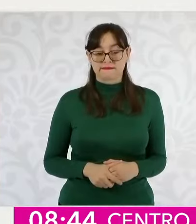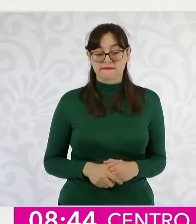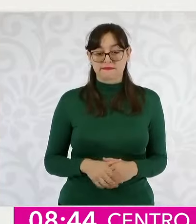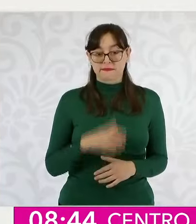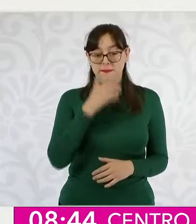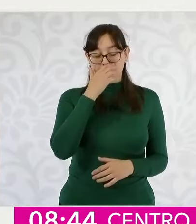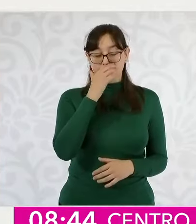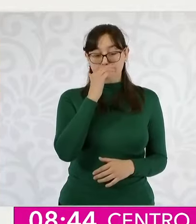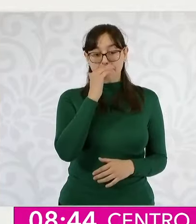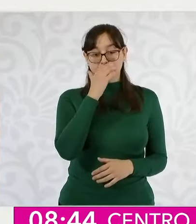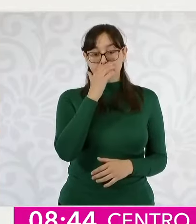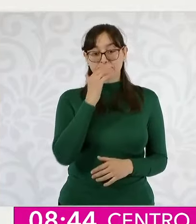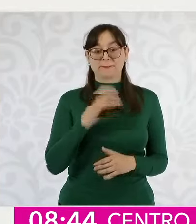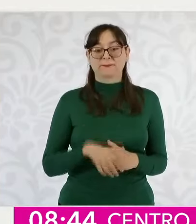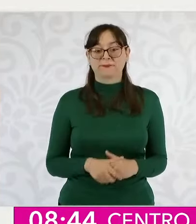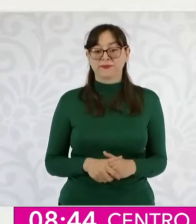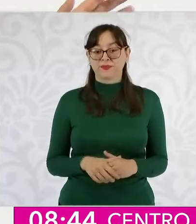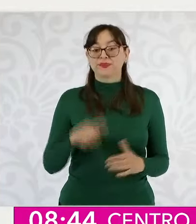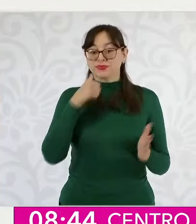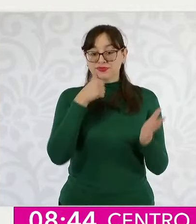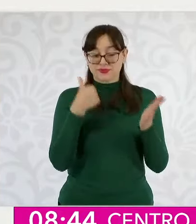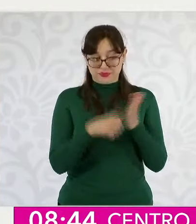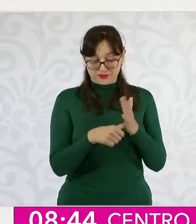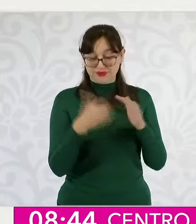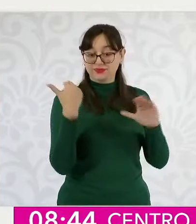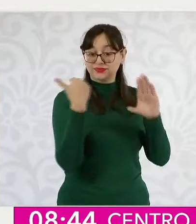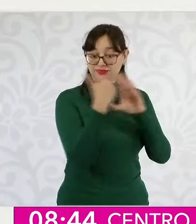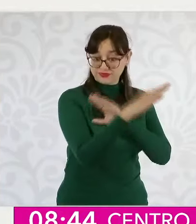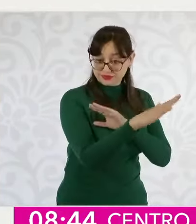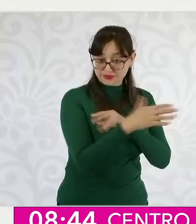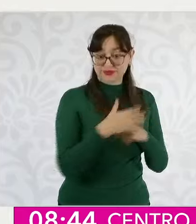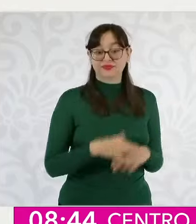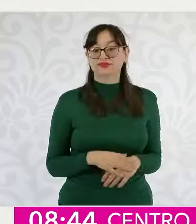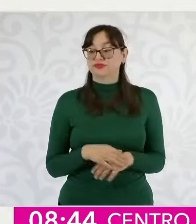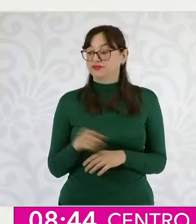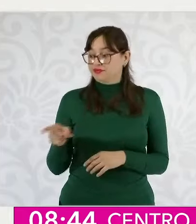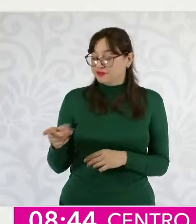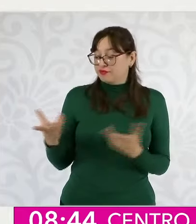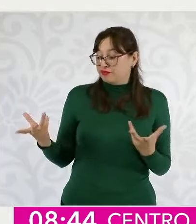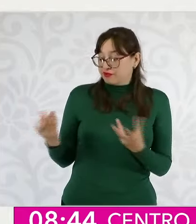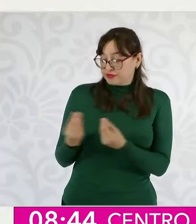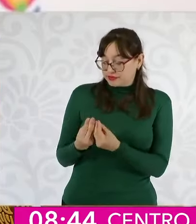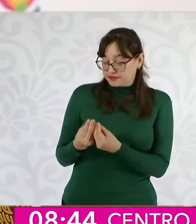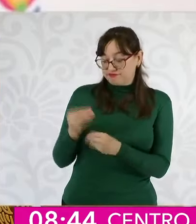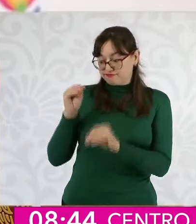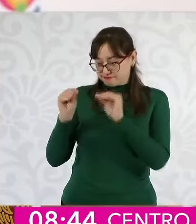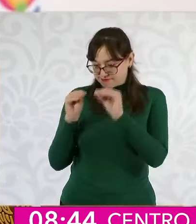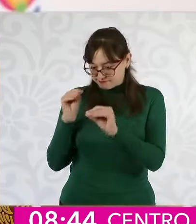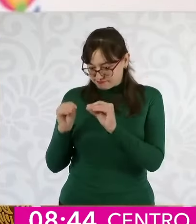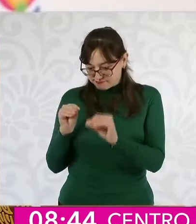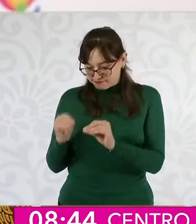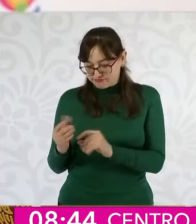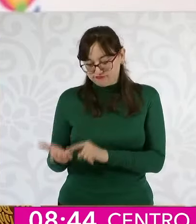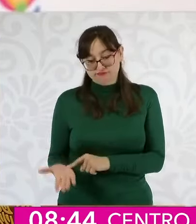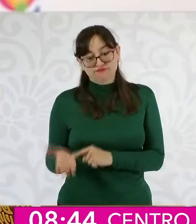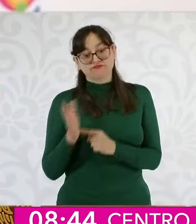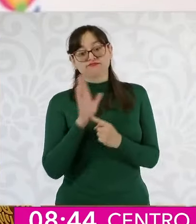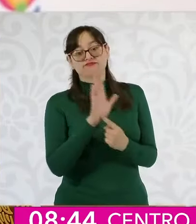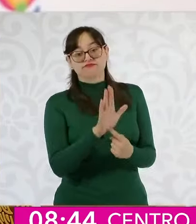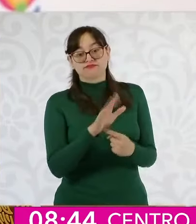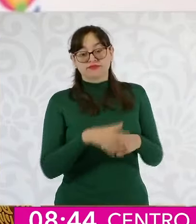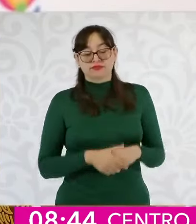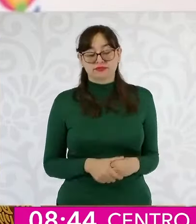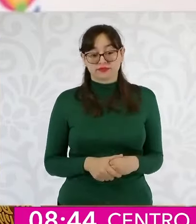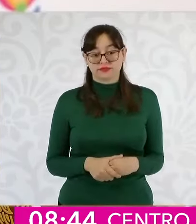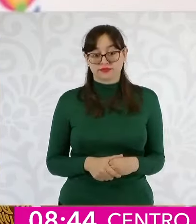está, el trabajo que está haciendo Marcelo y que nos están ayudando todos y todas, es poner sobre la mesa los impactos